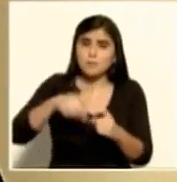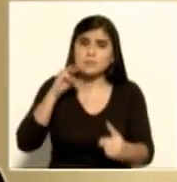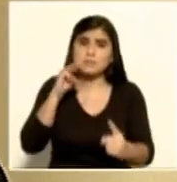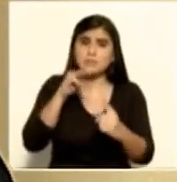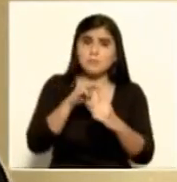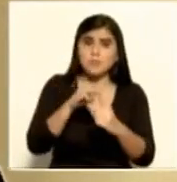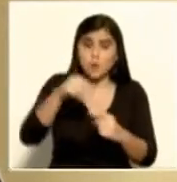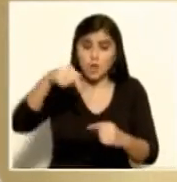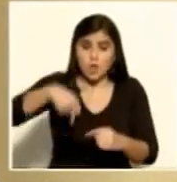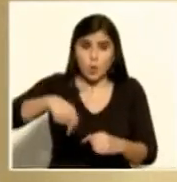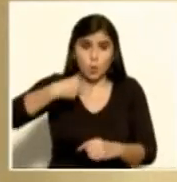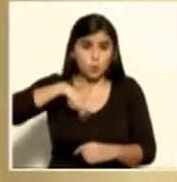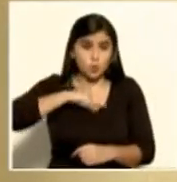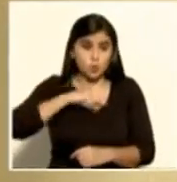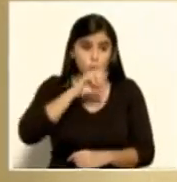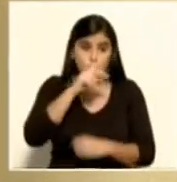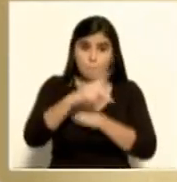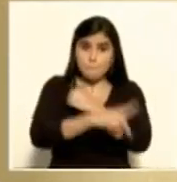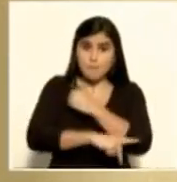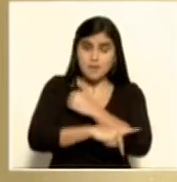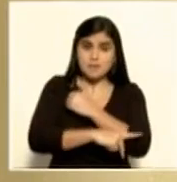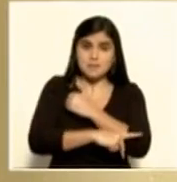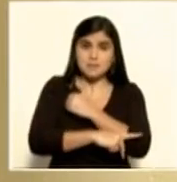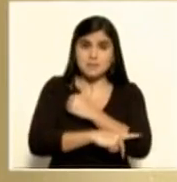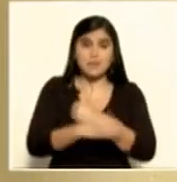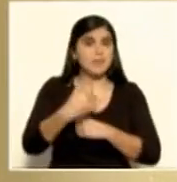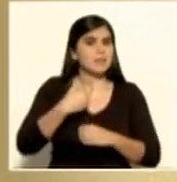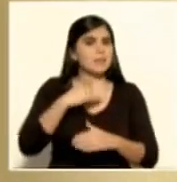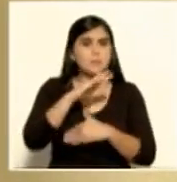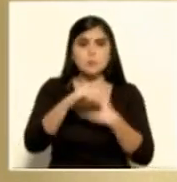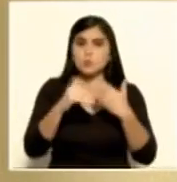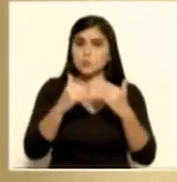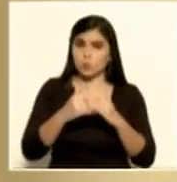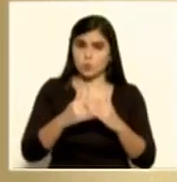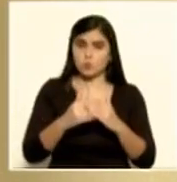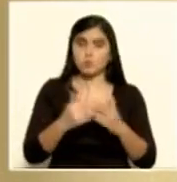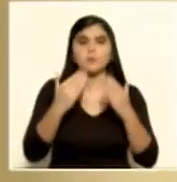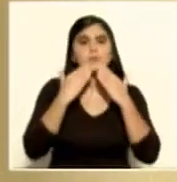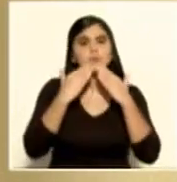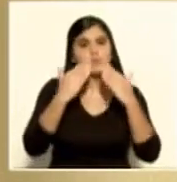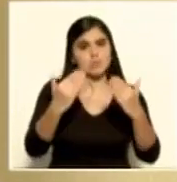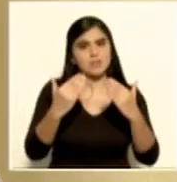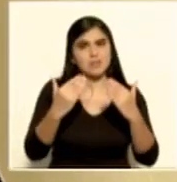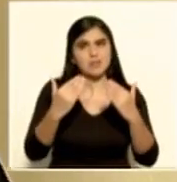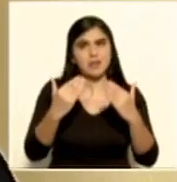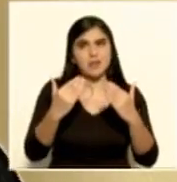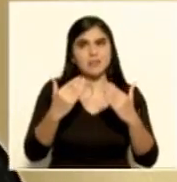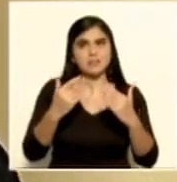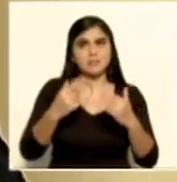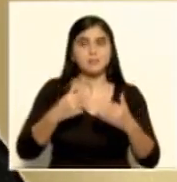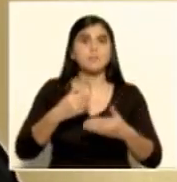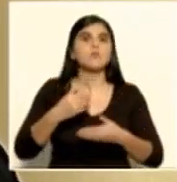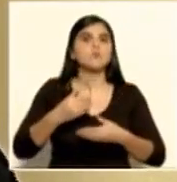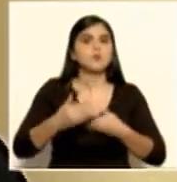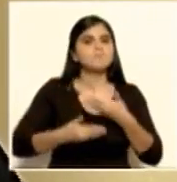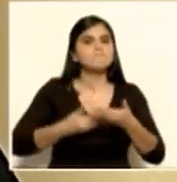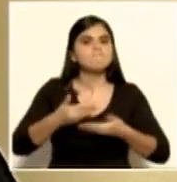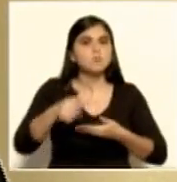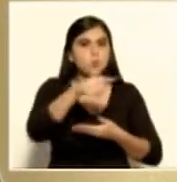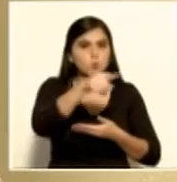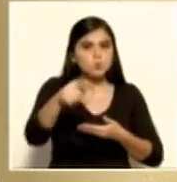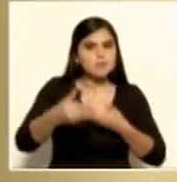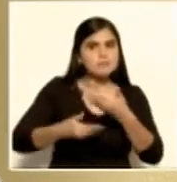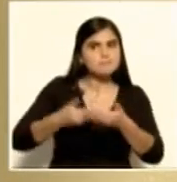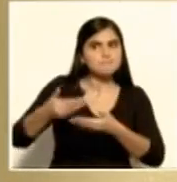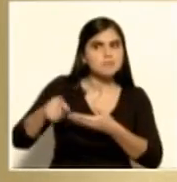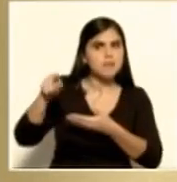como país tenemos todas y todos. Muchísimas gracias también por poder hacer llegar esta información a las